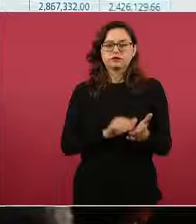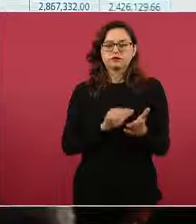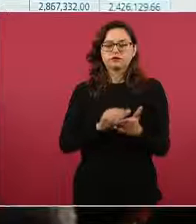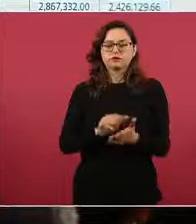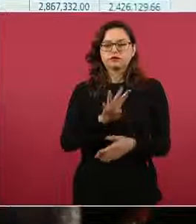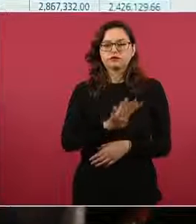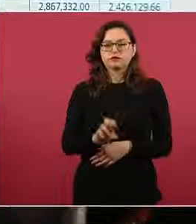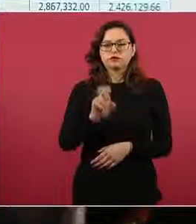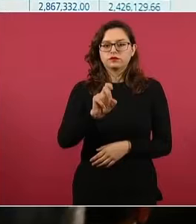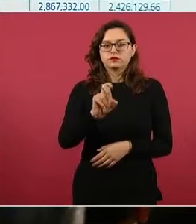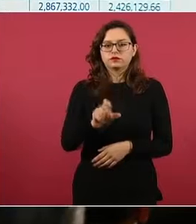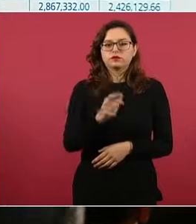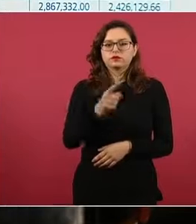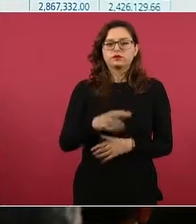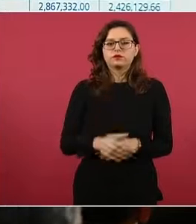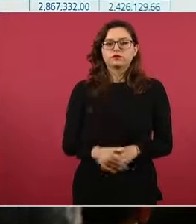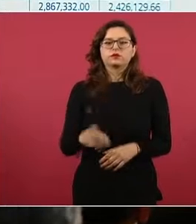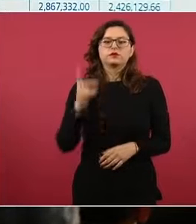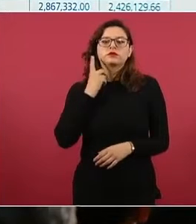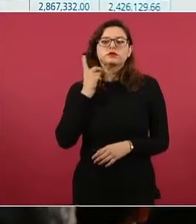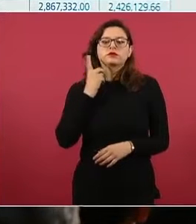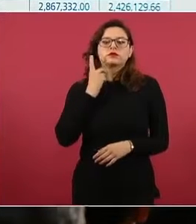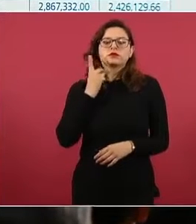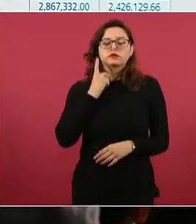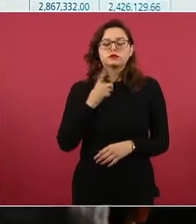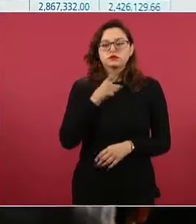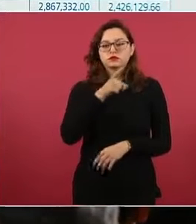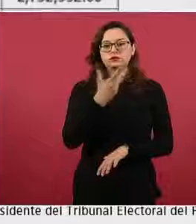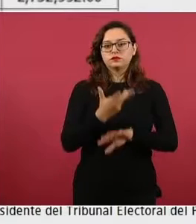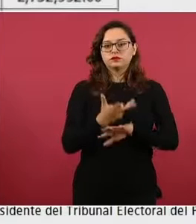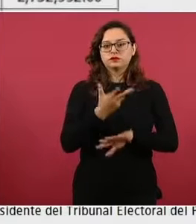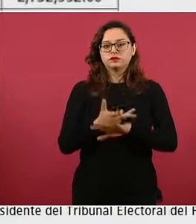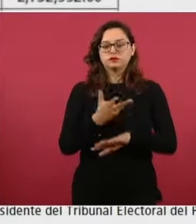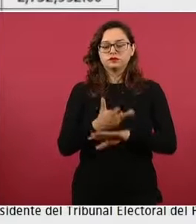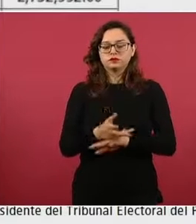1.431.000. Luego vienen los diputados, Estados Unidos